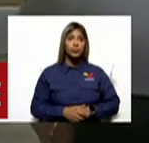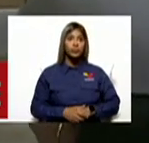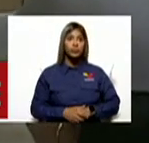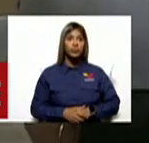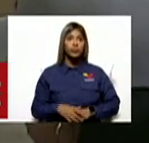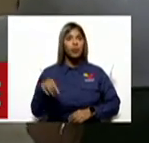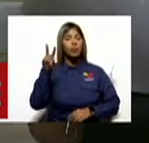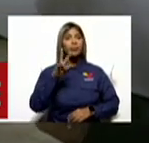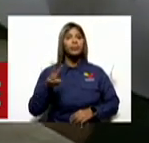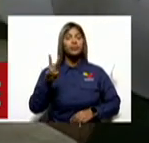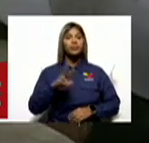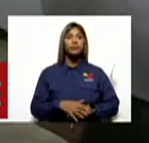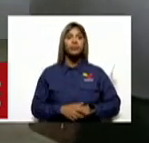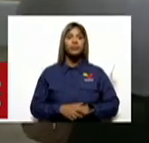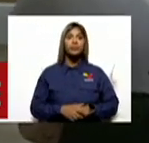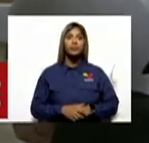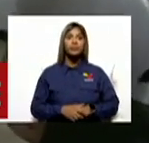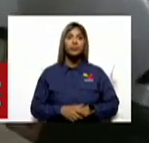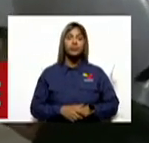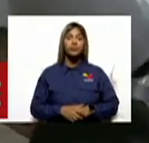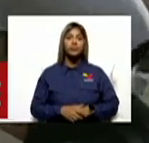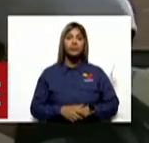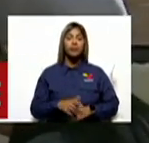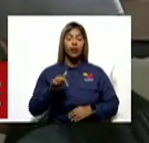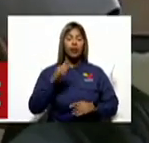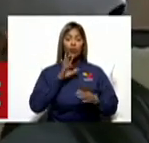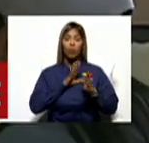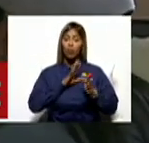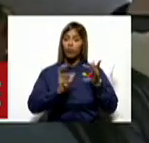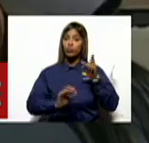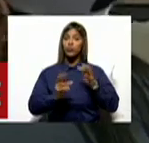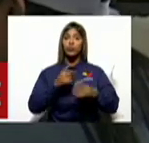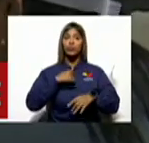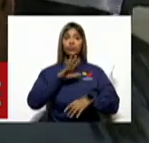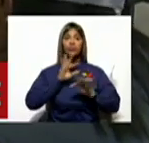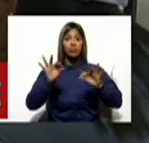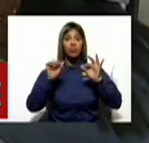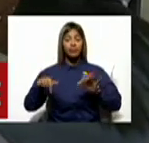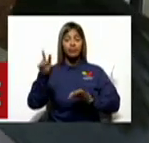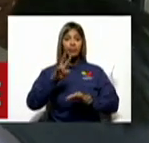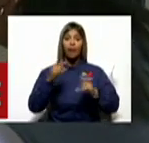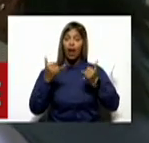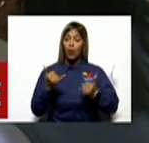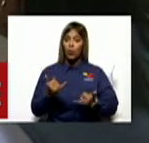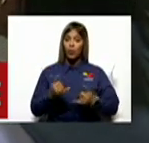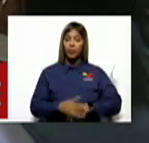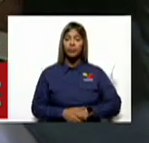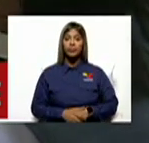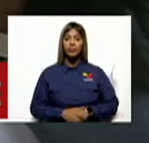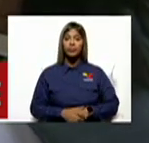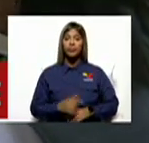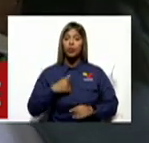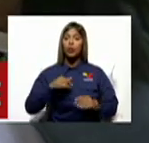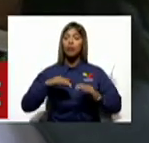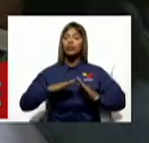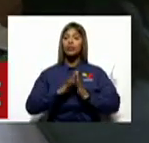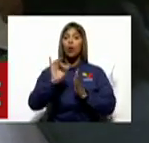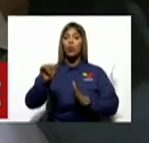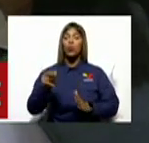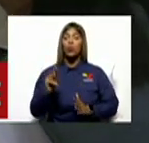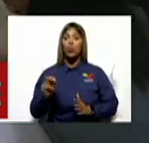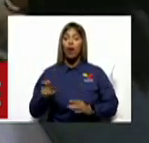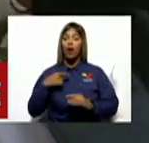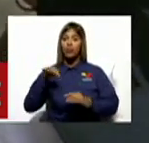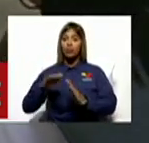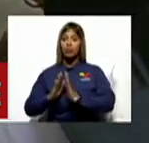de Venezuela, típica de nuestro folclore y especialmente en estos tiempos de San Juan. Hay un